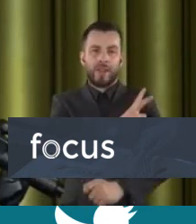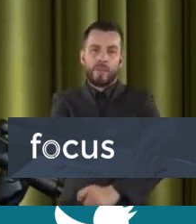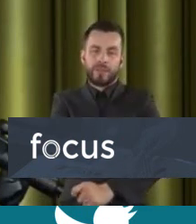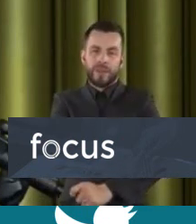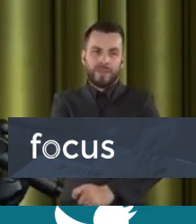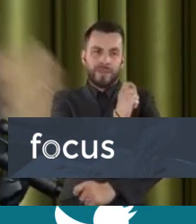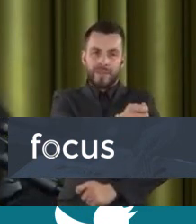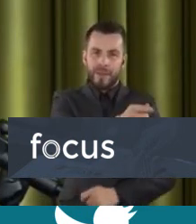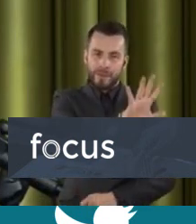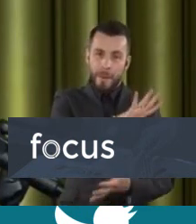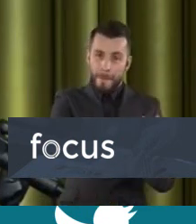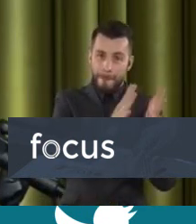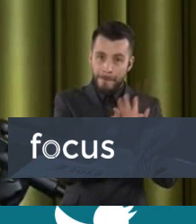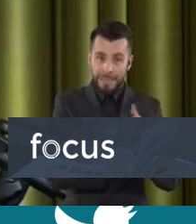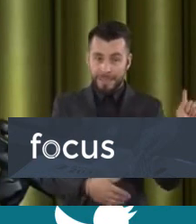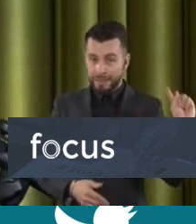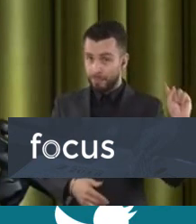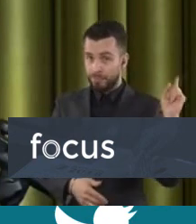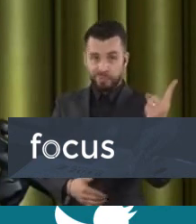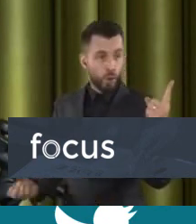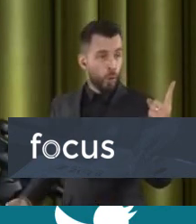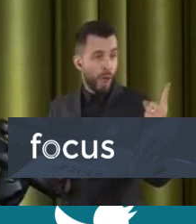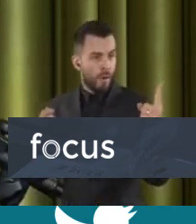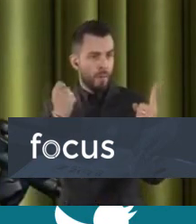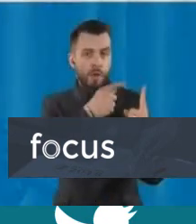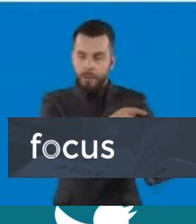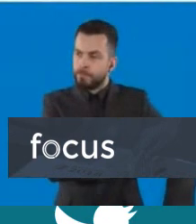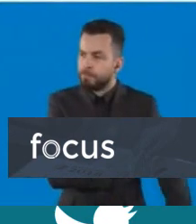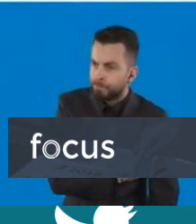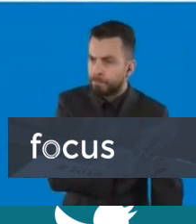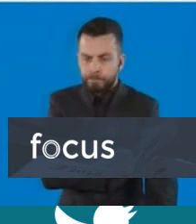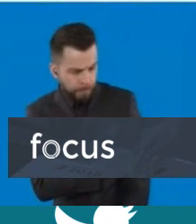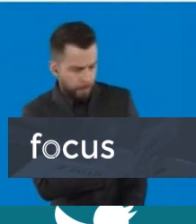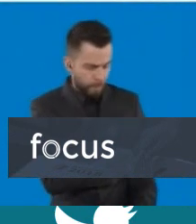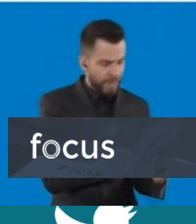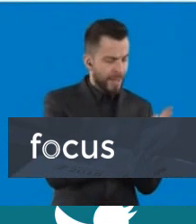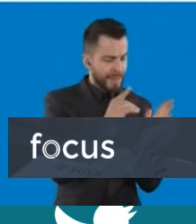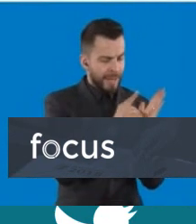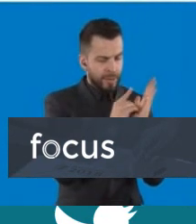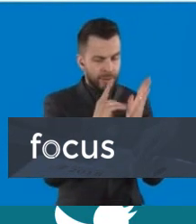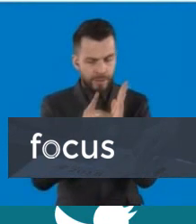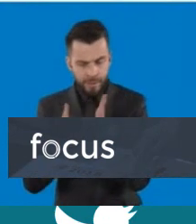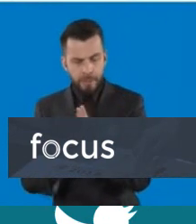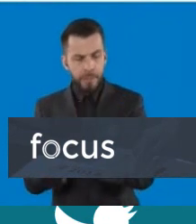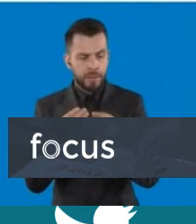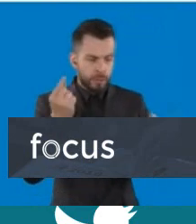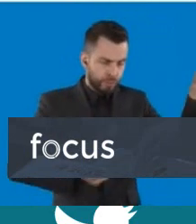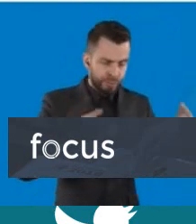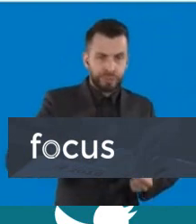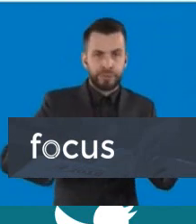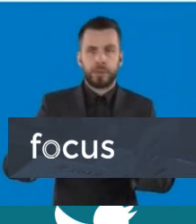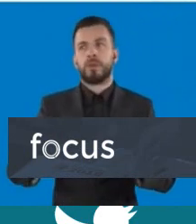venga cargado de decretos y de presupuesto para volver